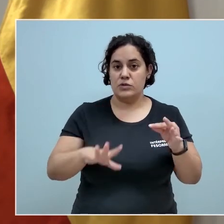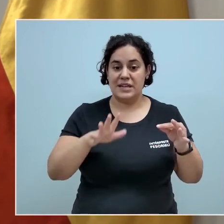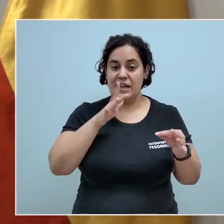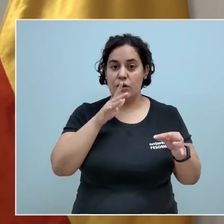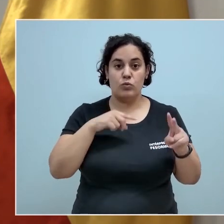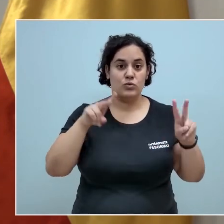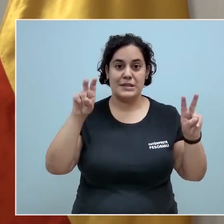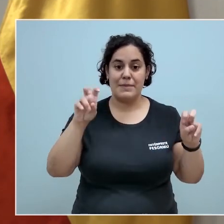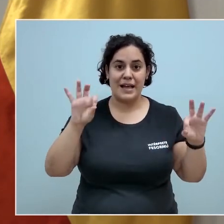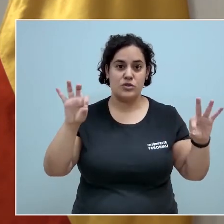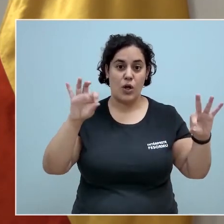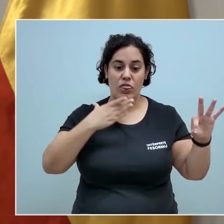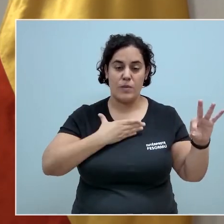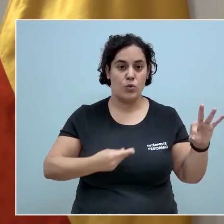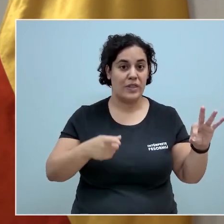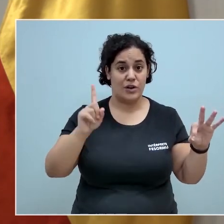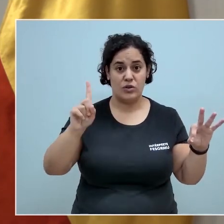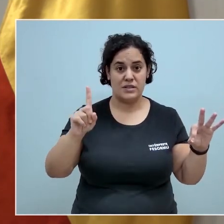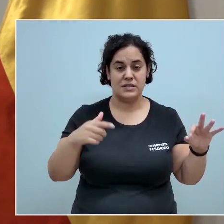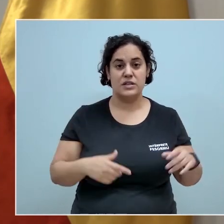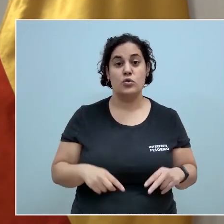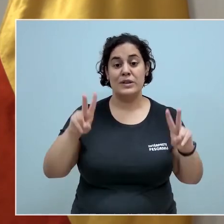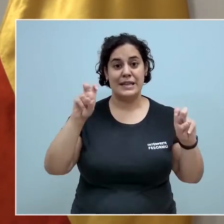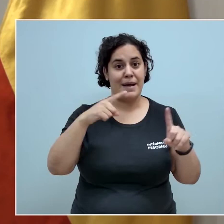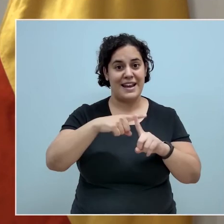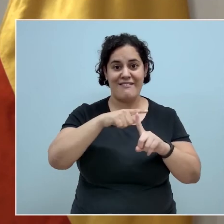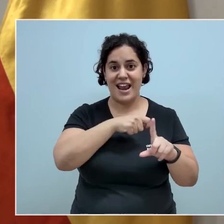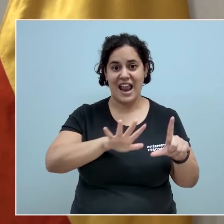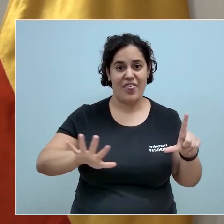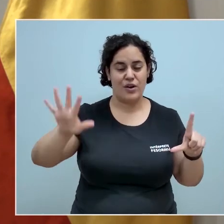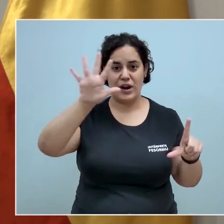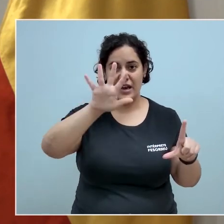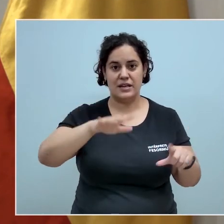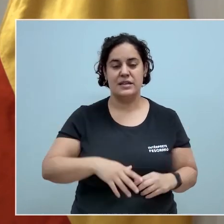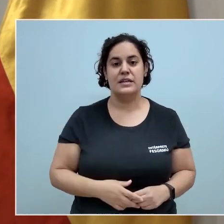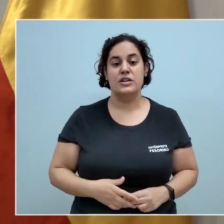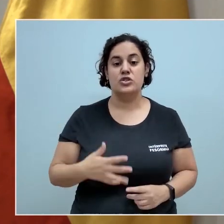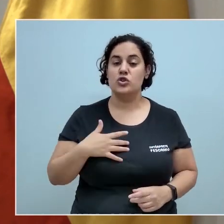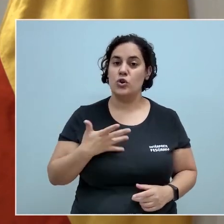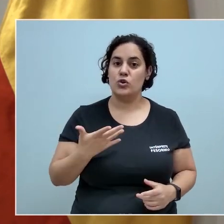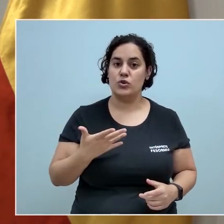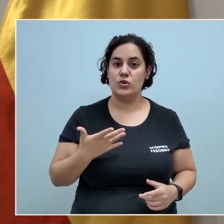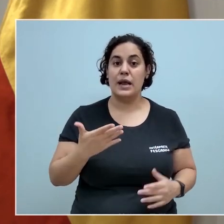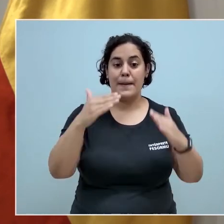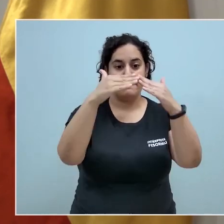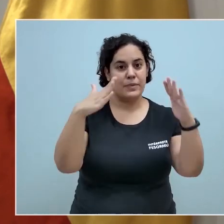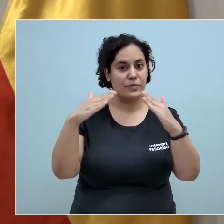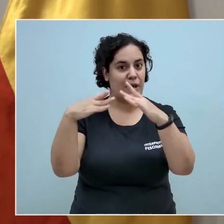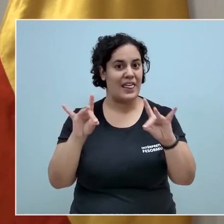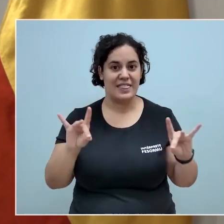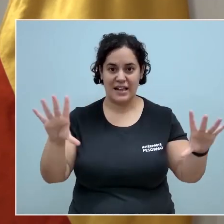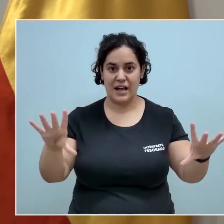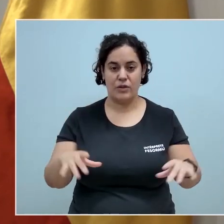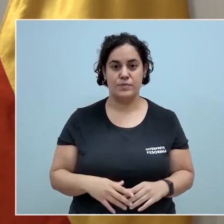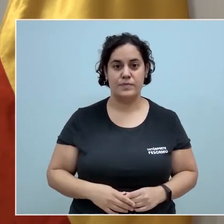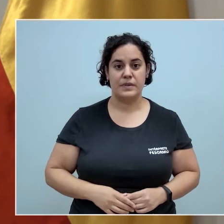tema exclusivamente de Murcia, es un tema que lo sabemos a nivel nacional. Son sitios ahora mismo muy delicados y no se han hecho